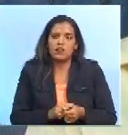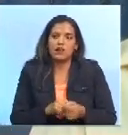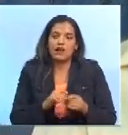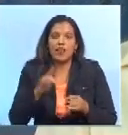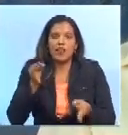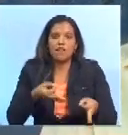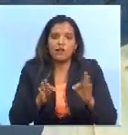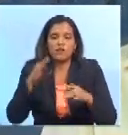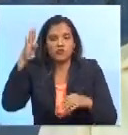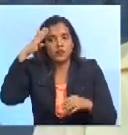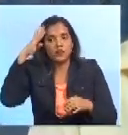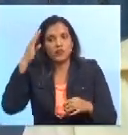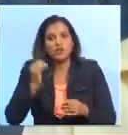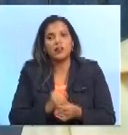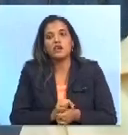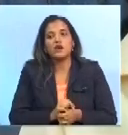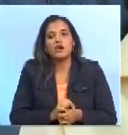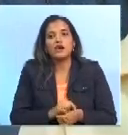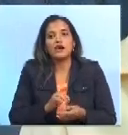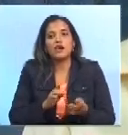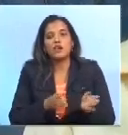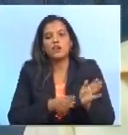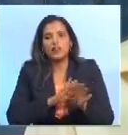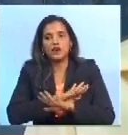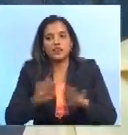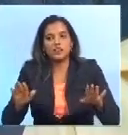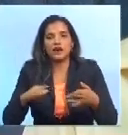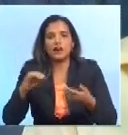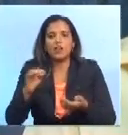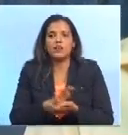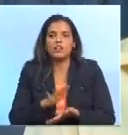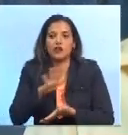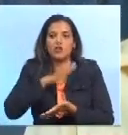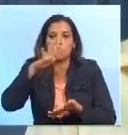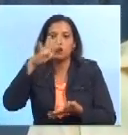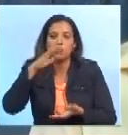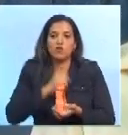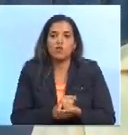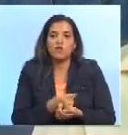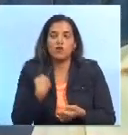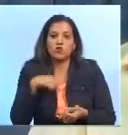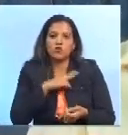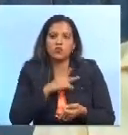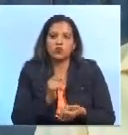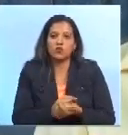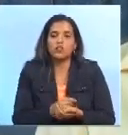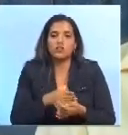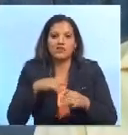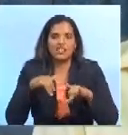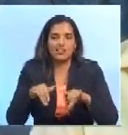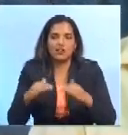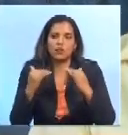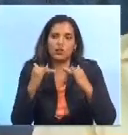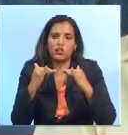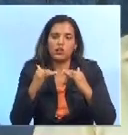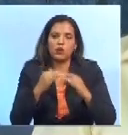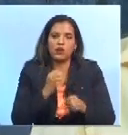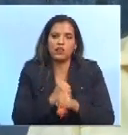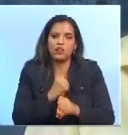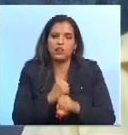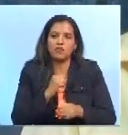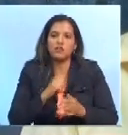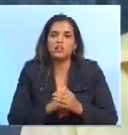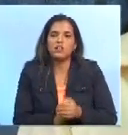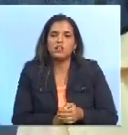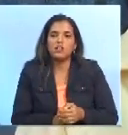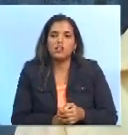Bien, la formación militar es lo que ya se retira directamente, ¿no? Sin embargo, nosotros tenemos que mantener ese estilo de